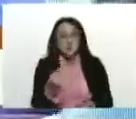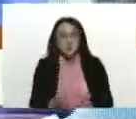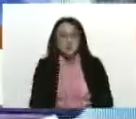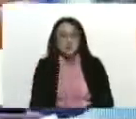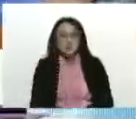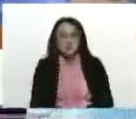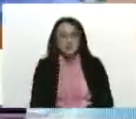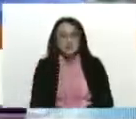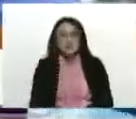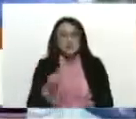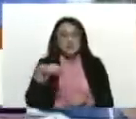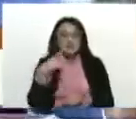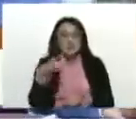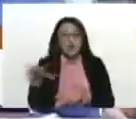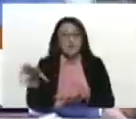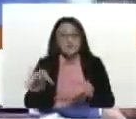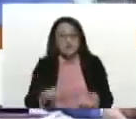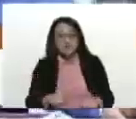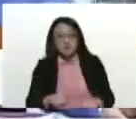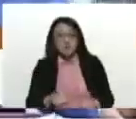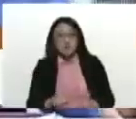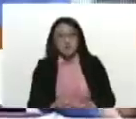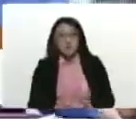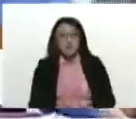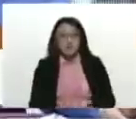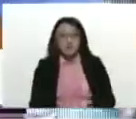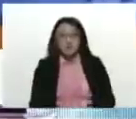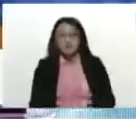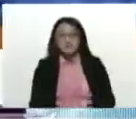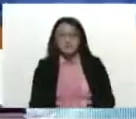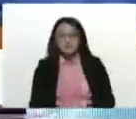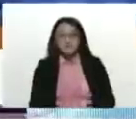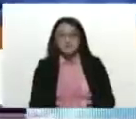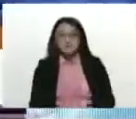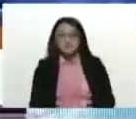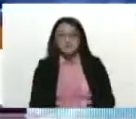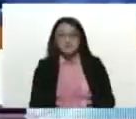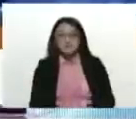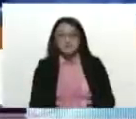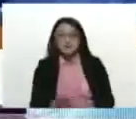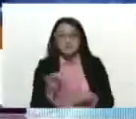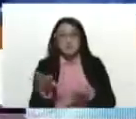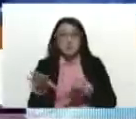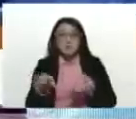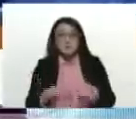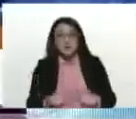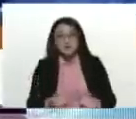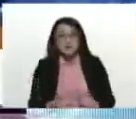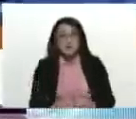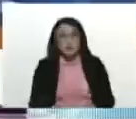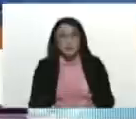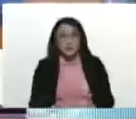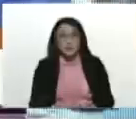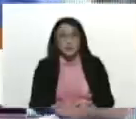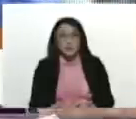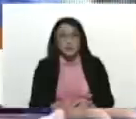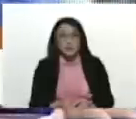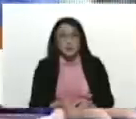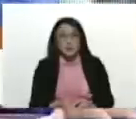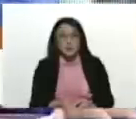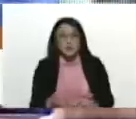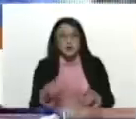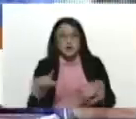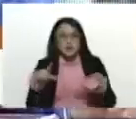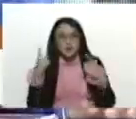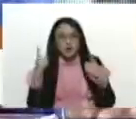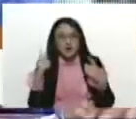después esa invasión esa invasión por las costas de la